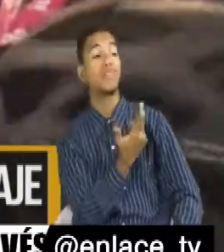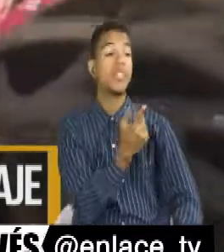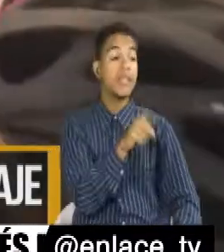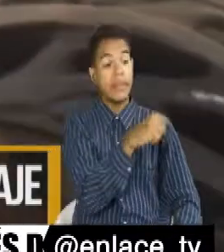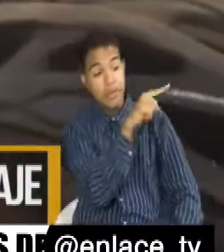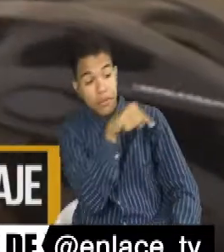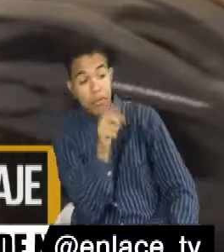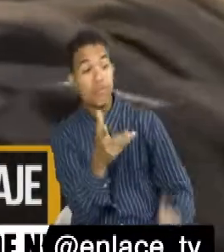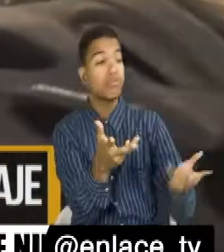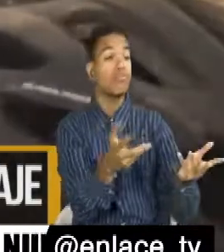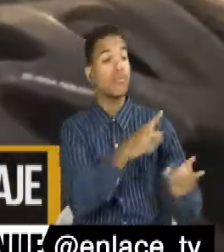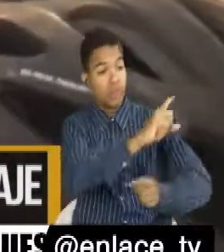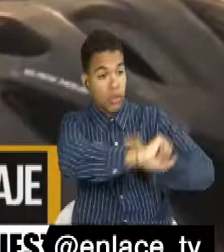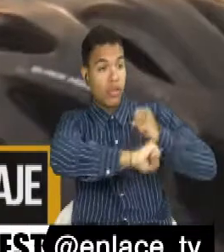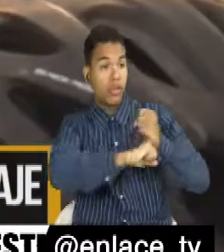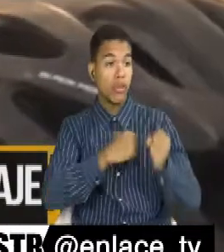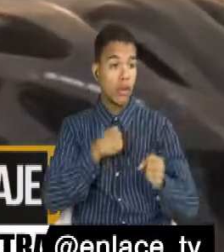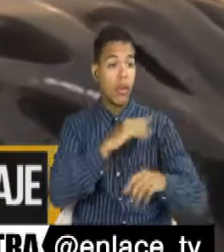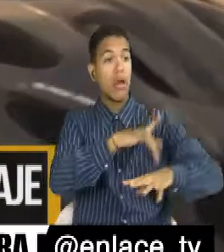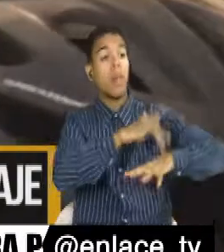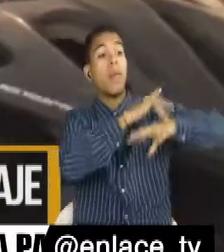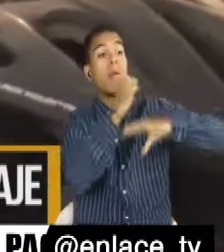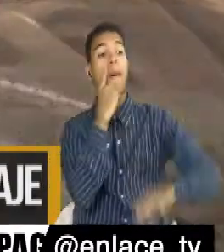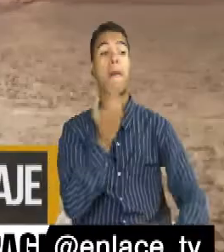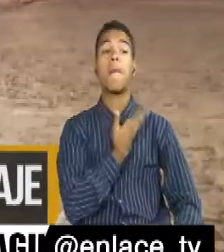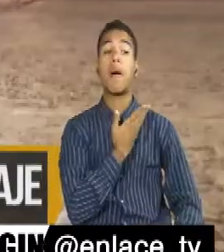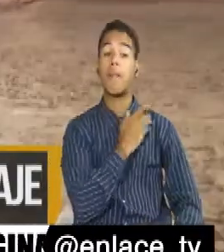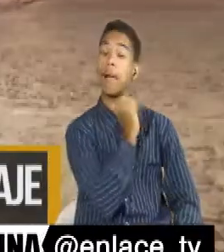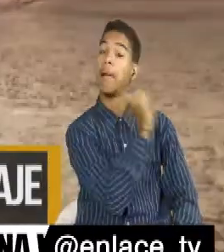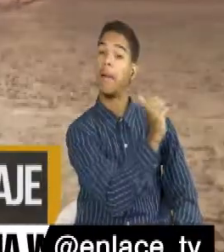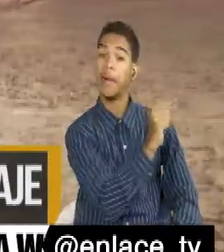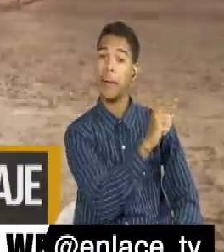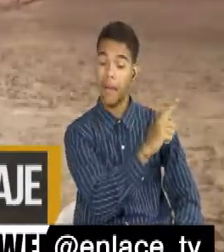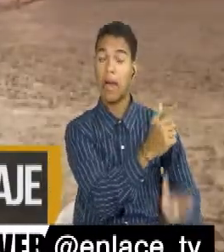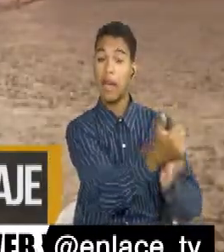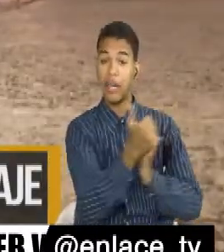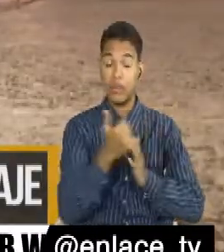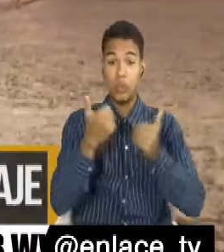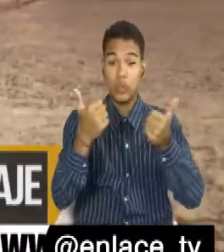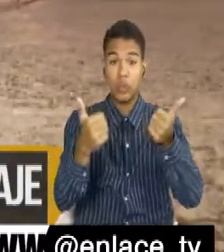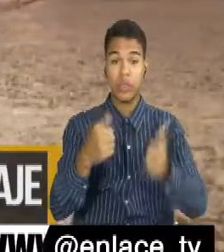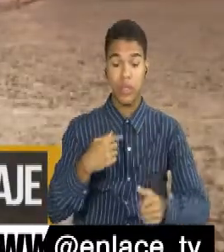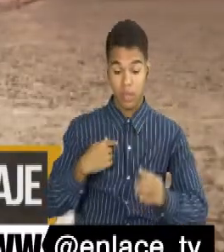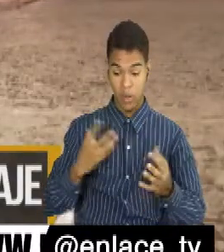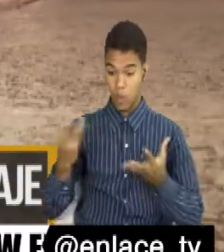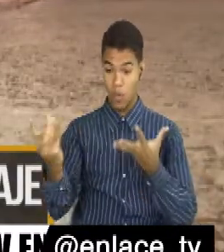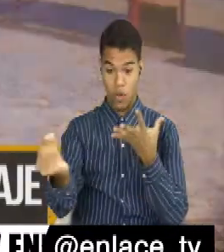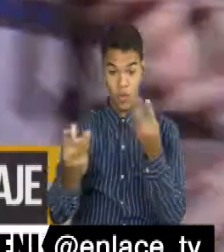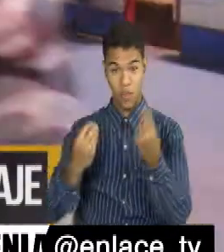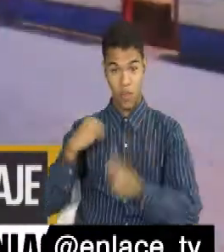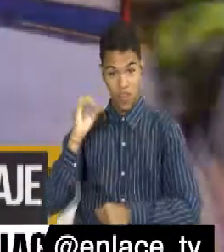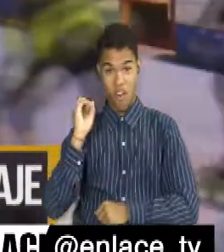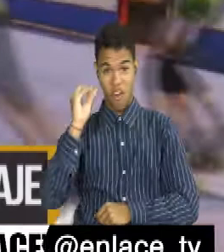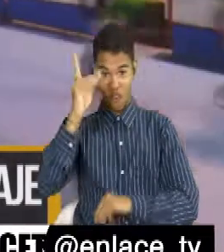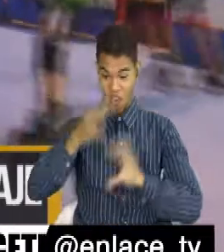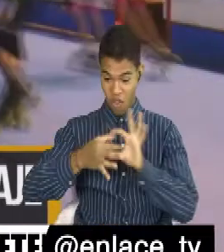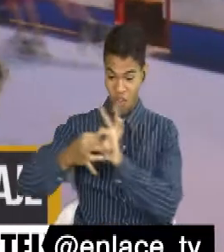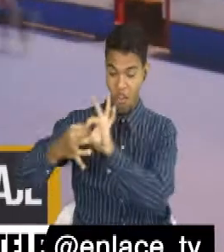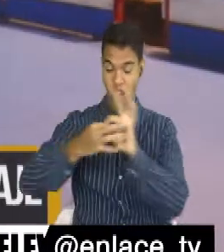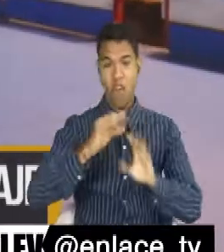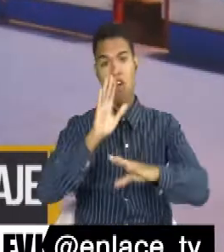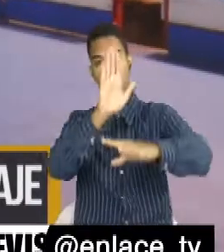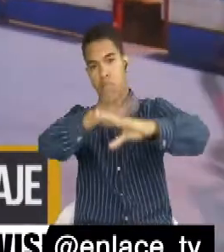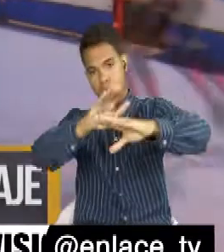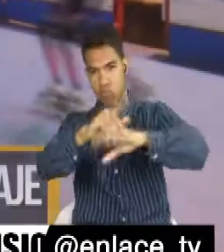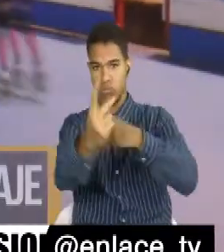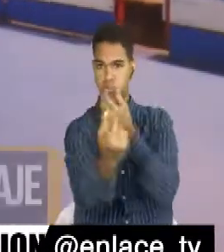y eso es un buen incentivo para cada niño que está aquí. Las escuelas de formación de patinaje del Club Infantas anuncian que tienen abiertas las inscripciones